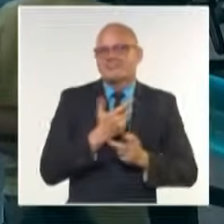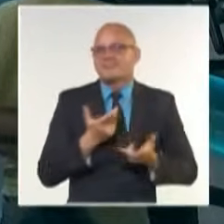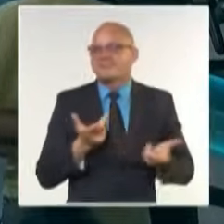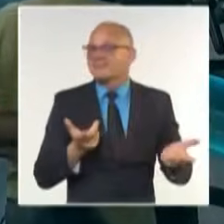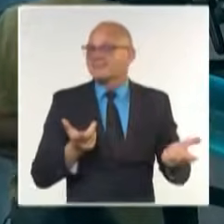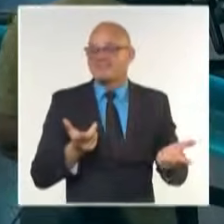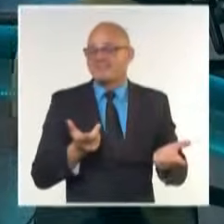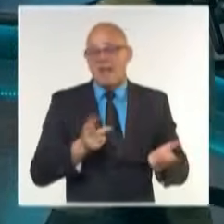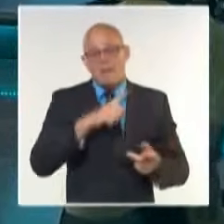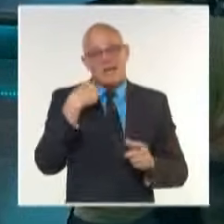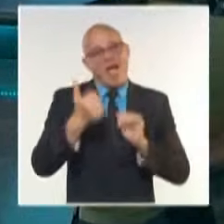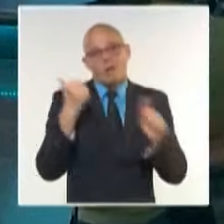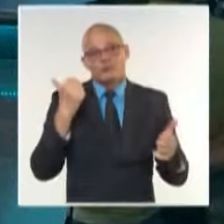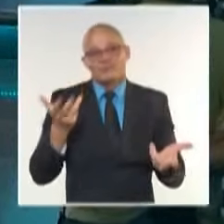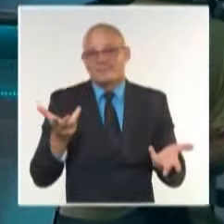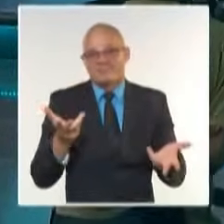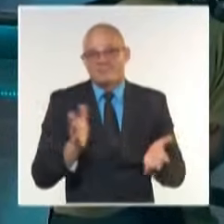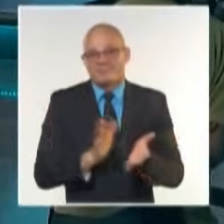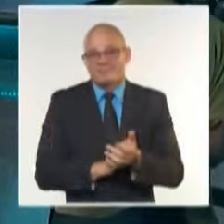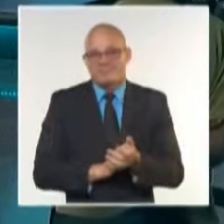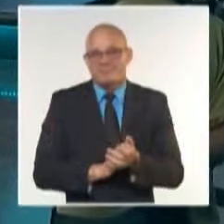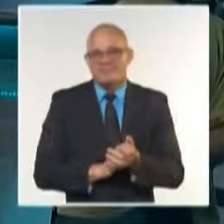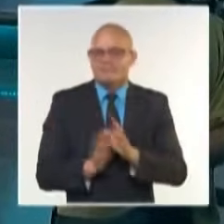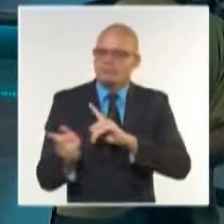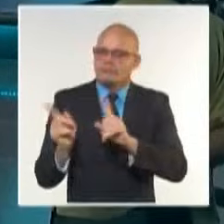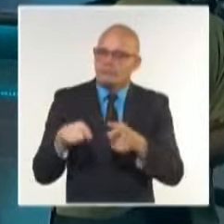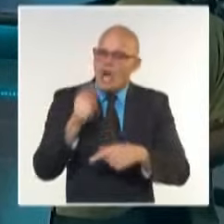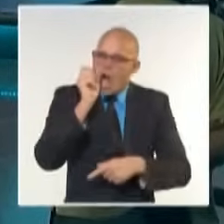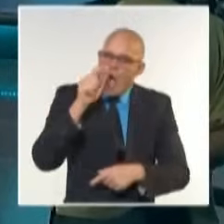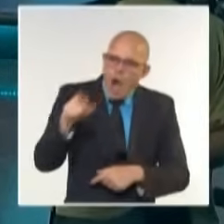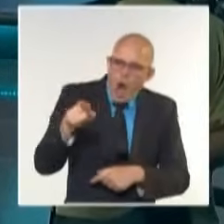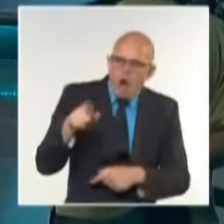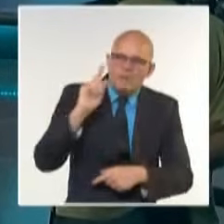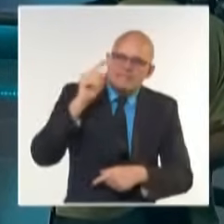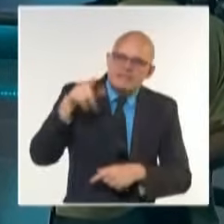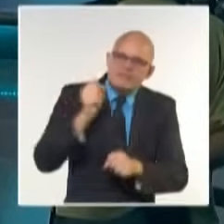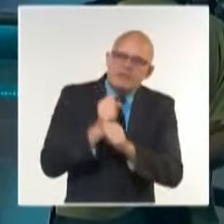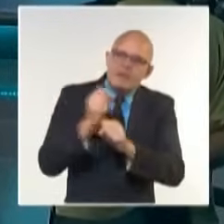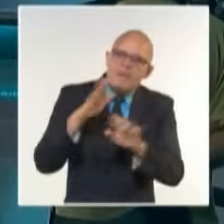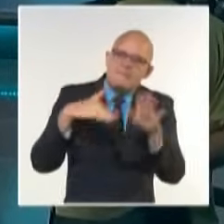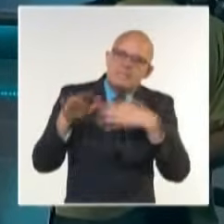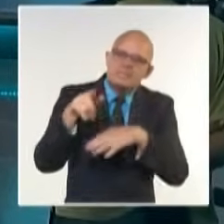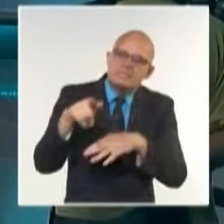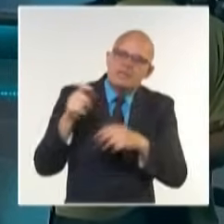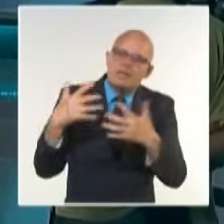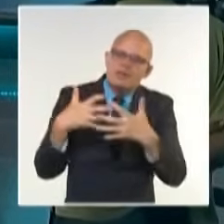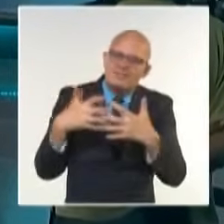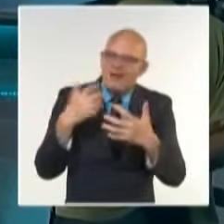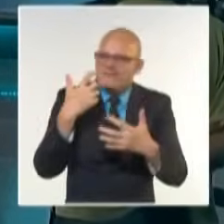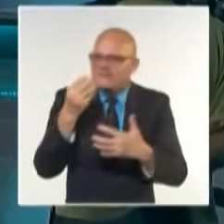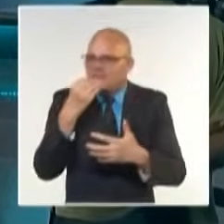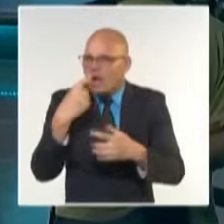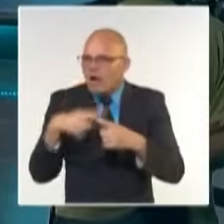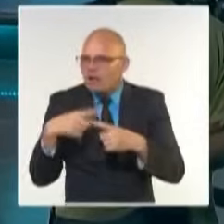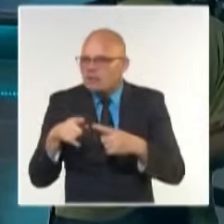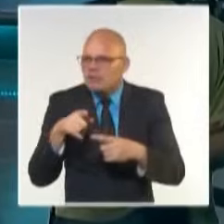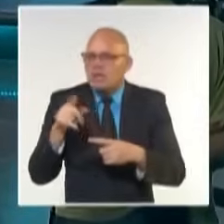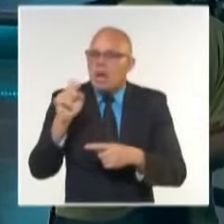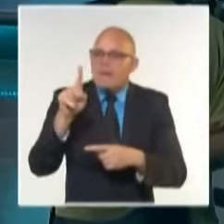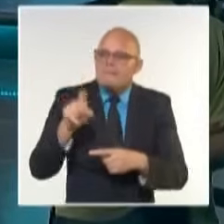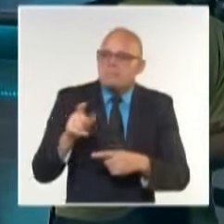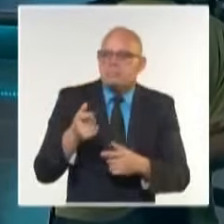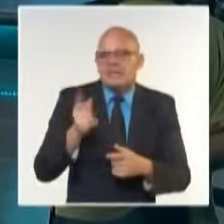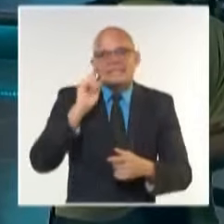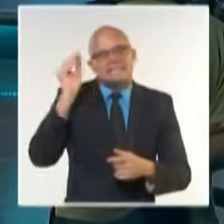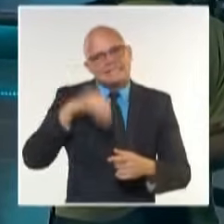estas relaciones contractuales entre personas que tienen afinidad, que están en el sector privado, que trabajaron con ustedes anteriormente? Porque todo el mundo